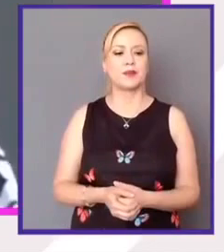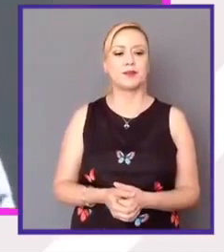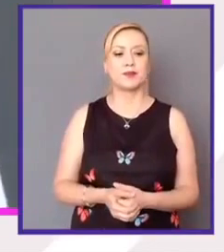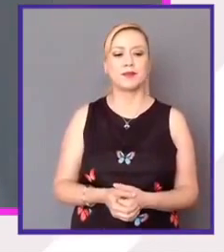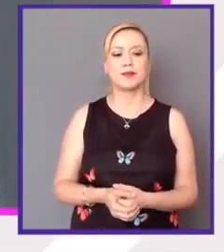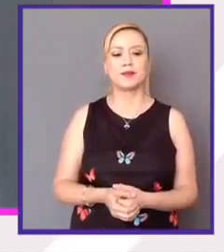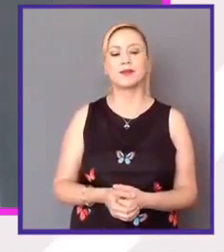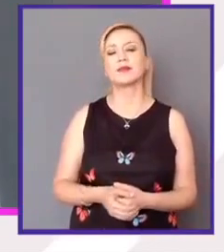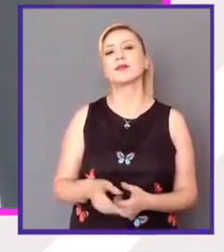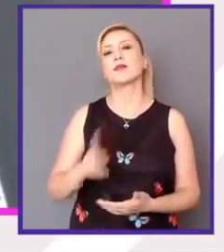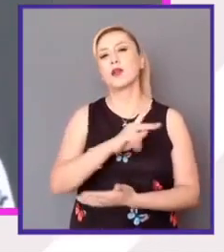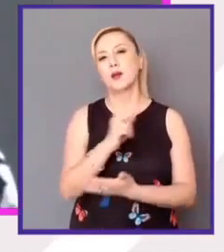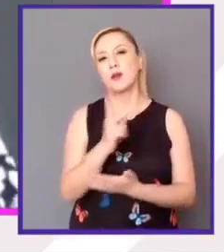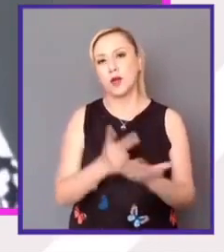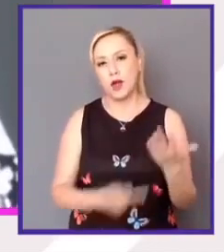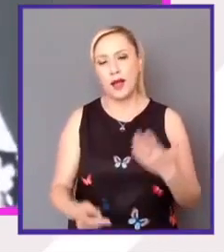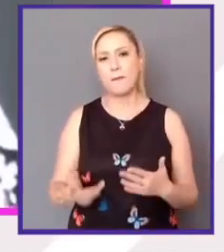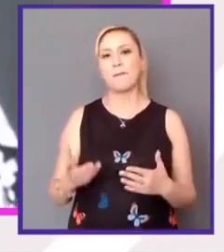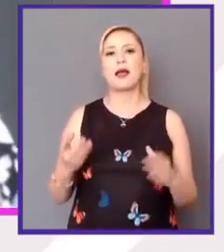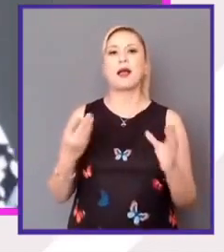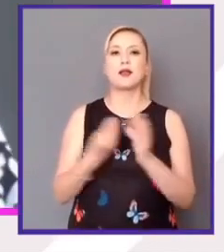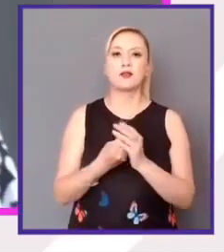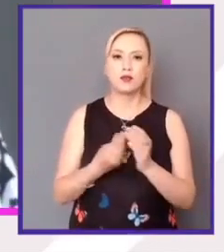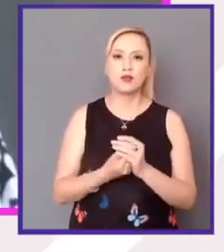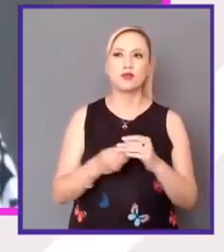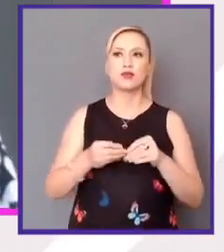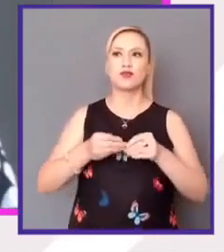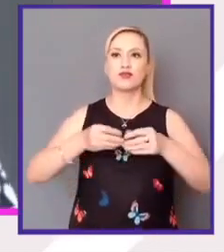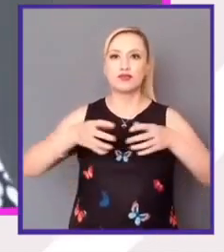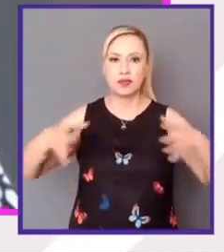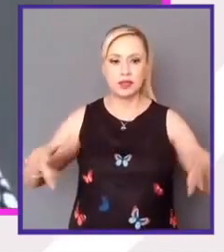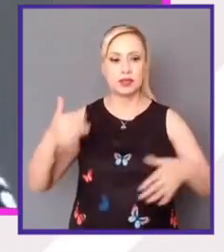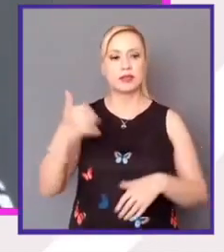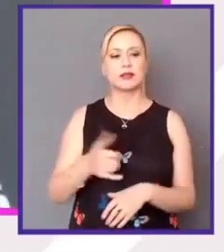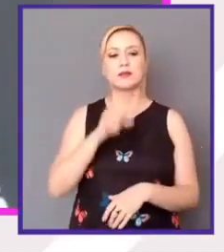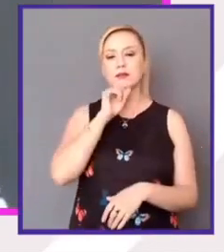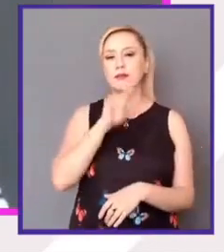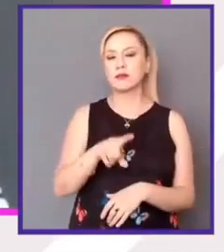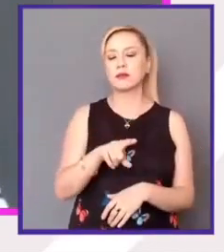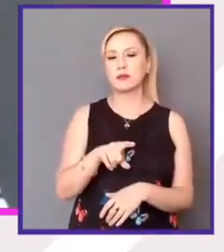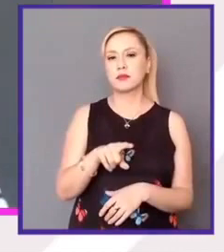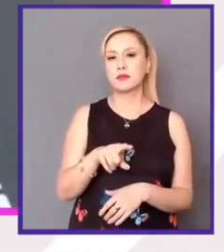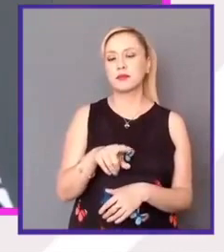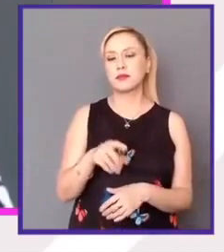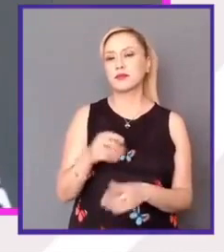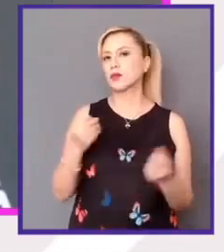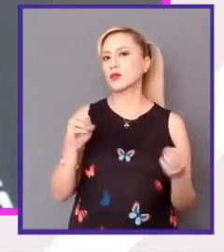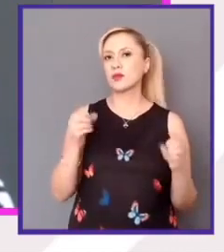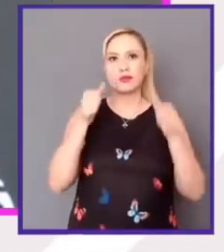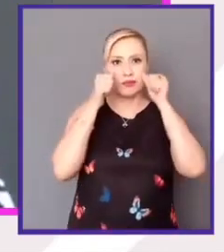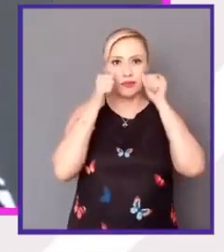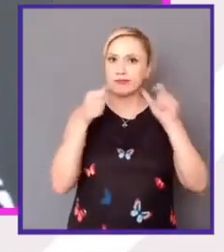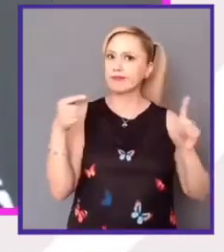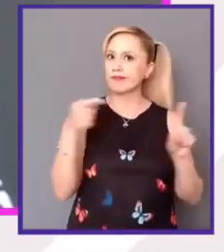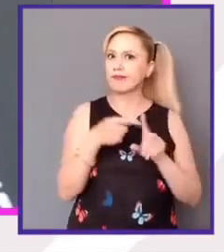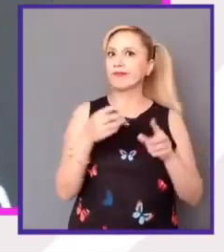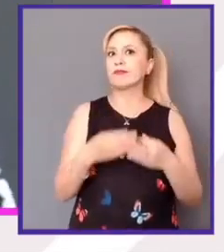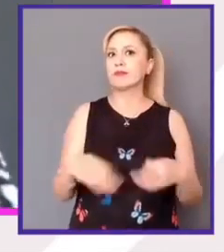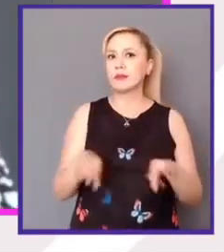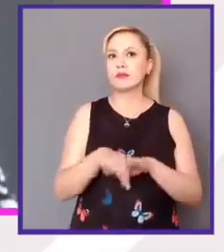Obviamente programas de desarrollo y también algo que no se ha abordado lo suficiente, que creo que es importante, es que las